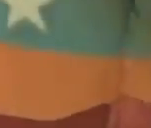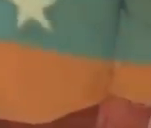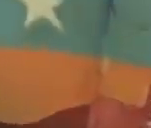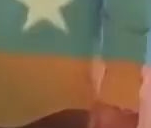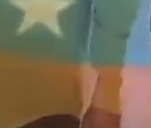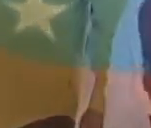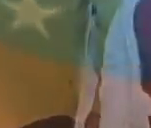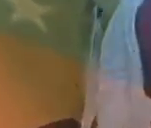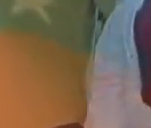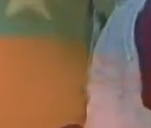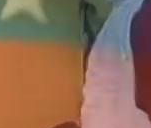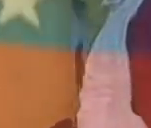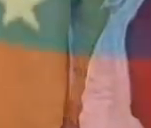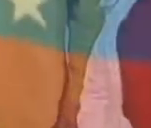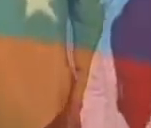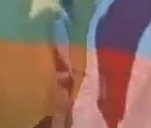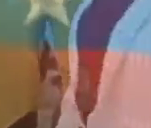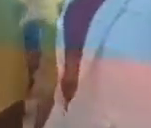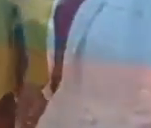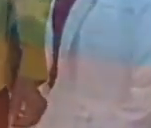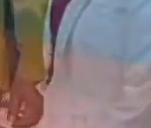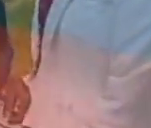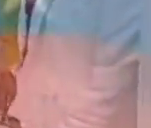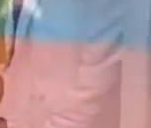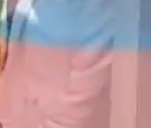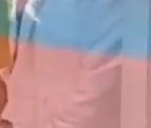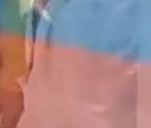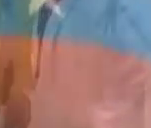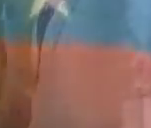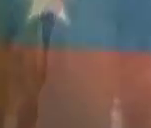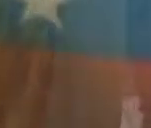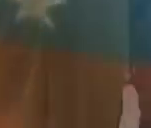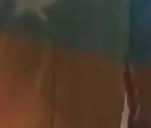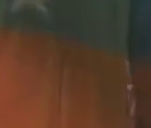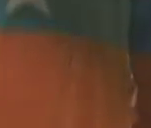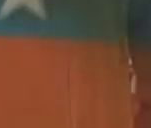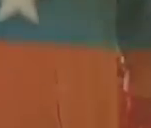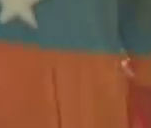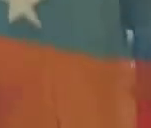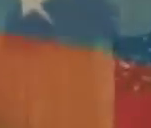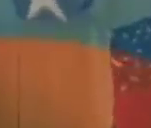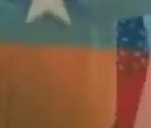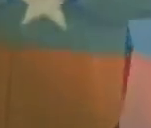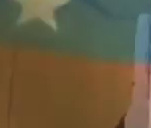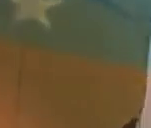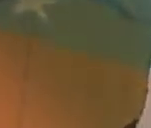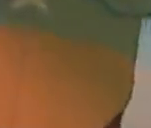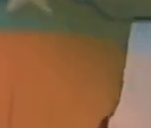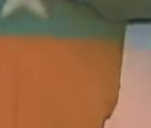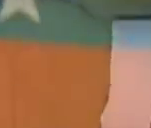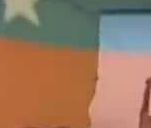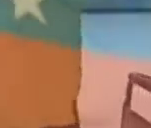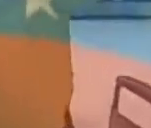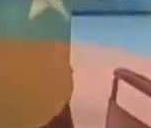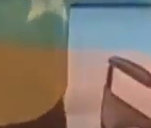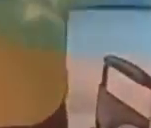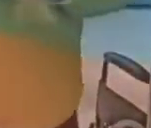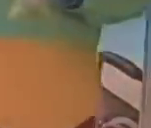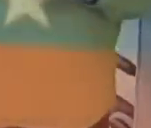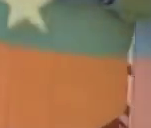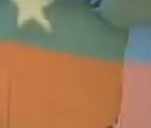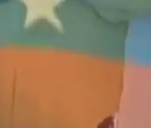serán desplegadas en el estado Bolívar para este importante plan. 300.000